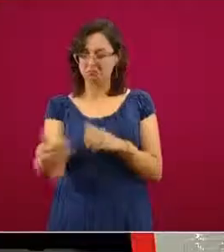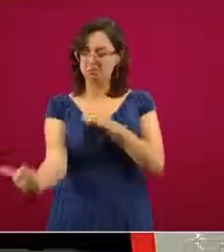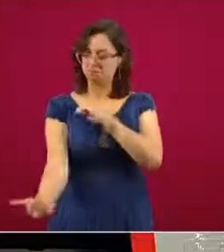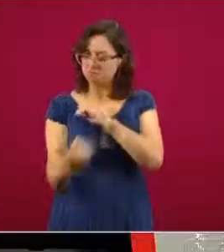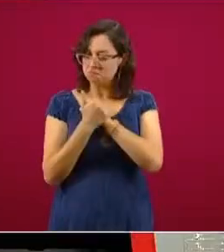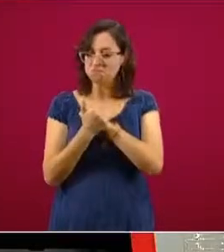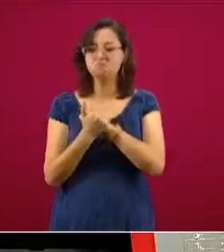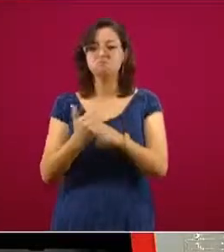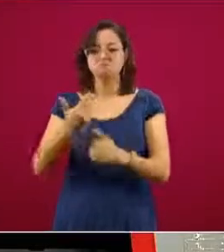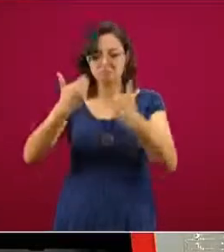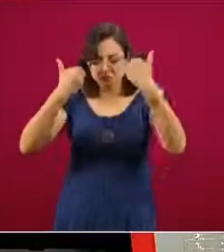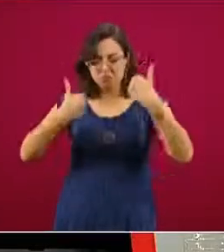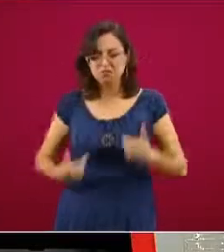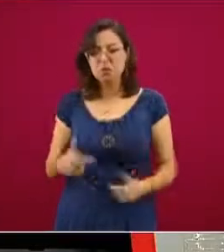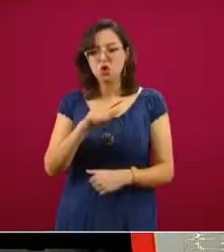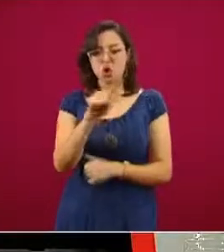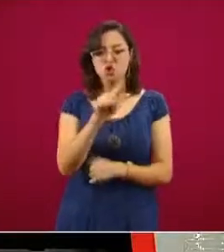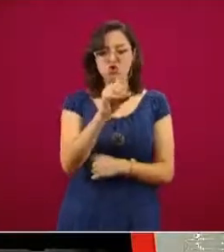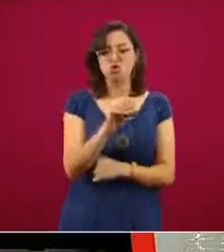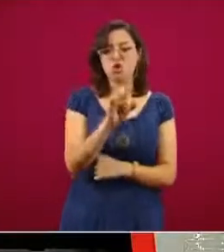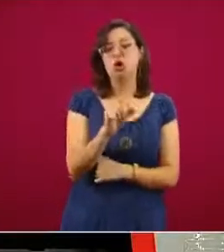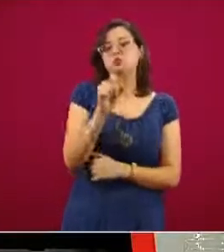directamente a ese correo electrónico